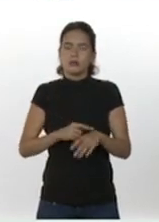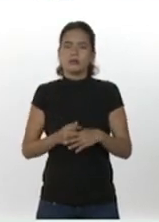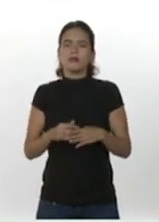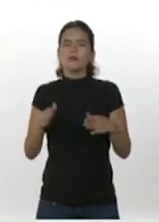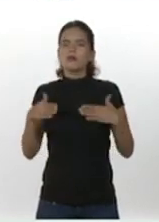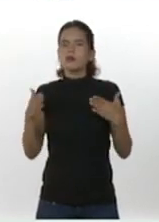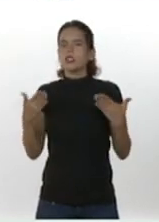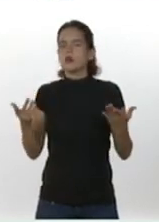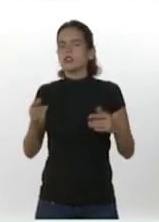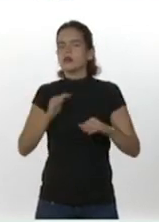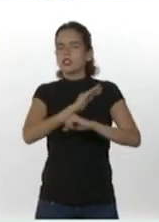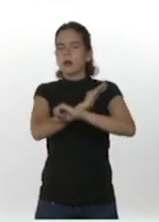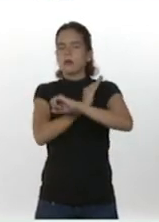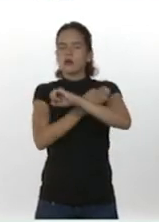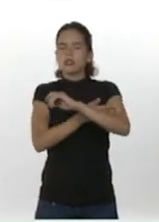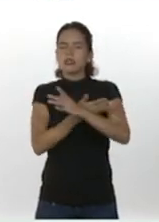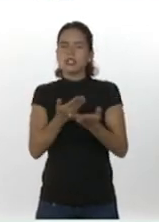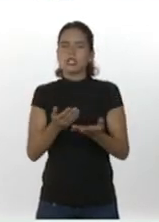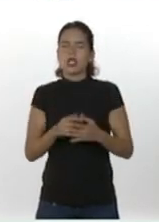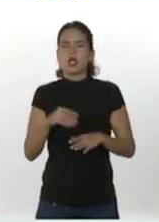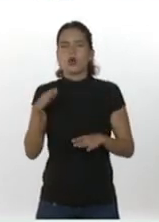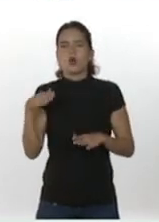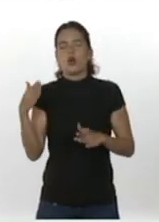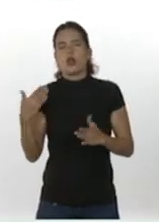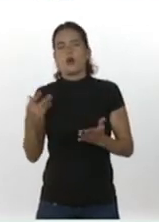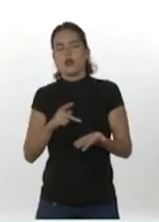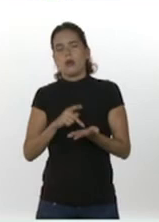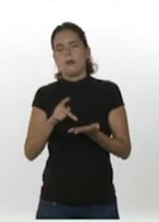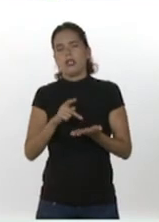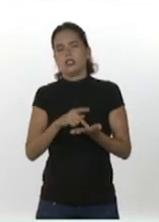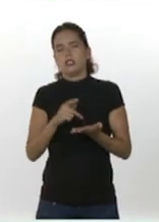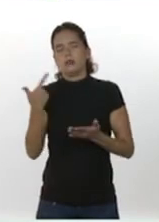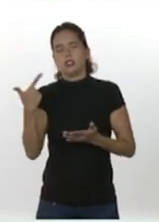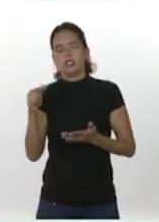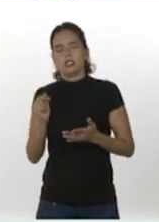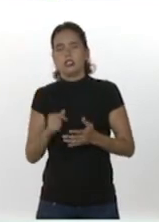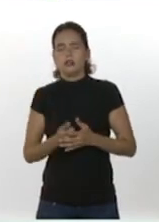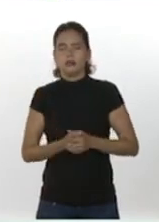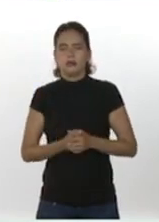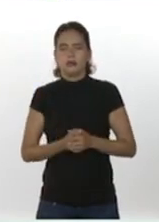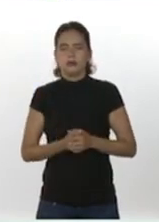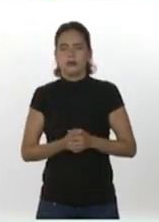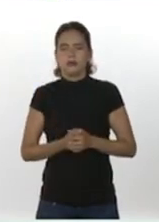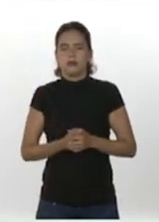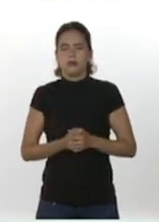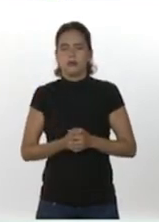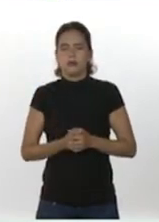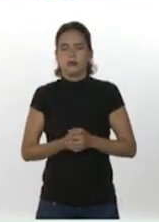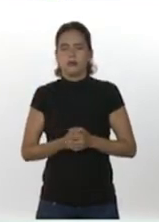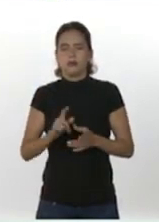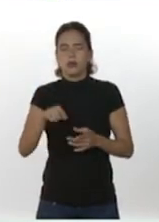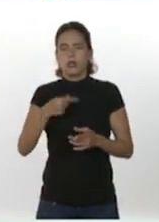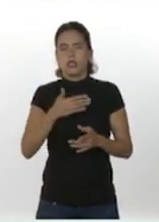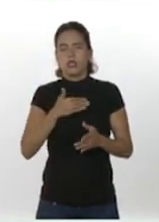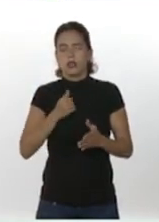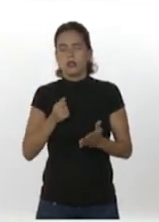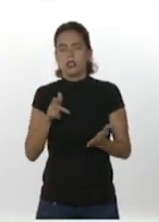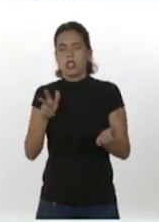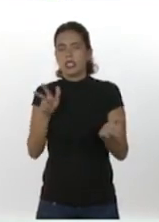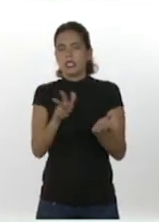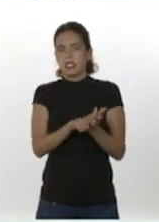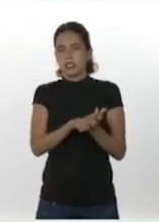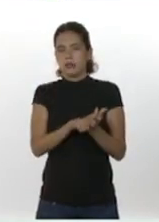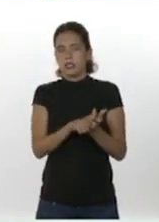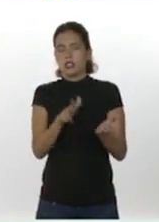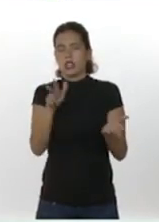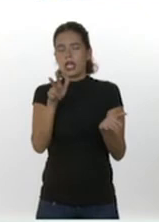cuáles son esas potencialidades con las cuales el participante está egresando. Lo siguiente de lo que les quiero hablar son las certificaciones.